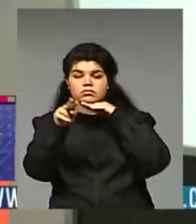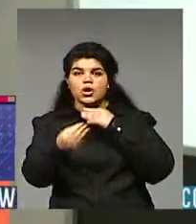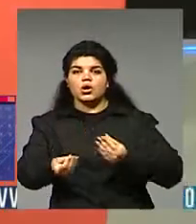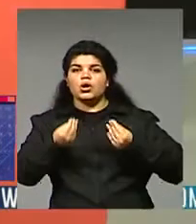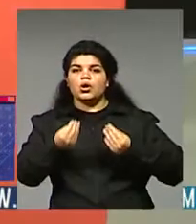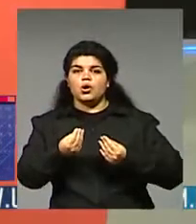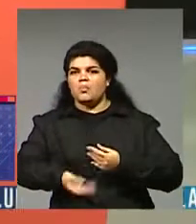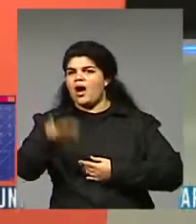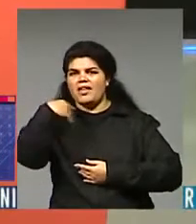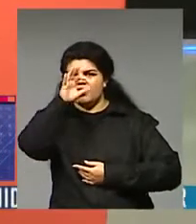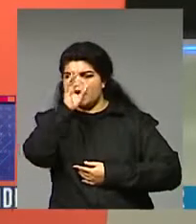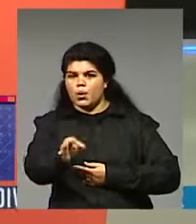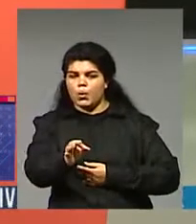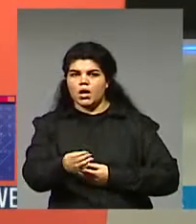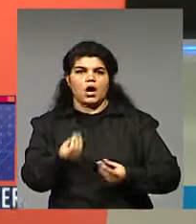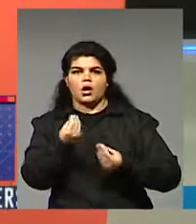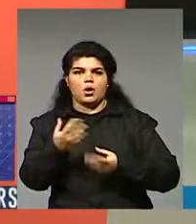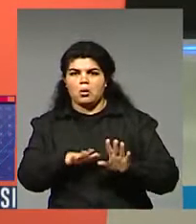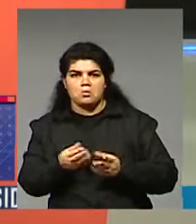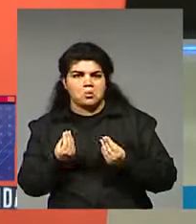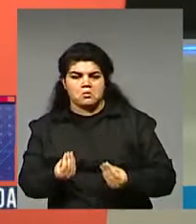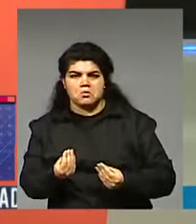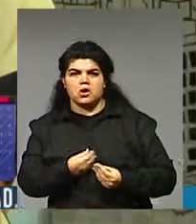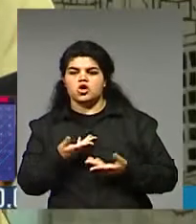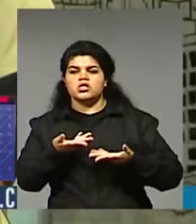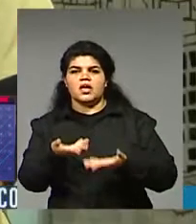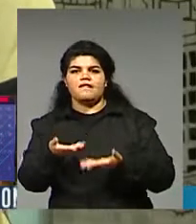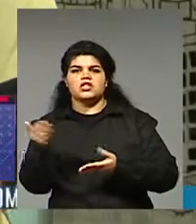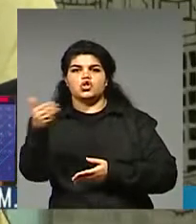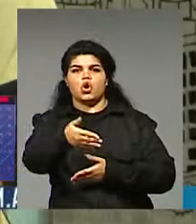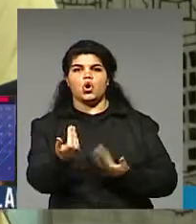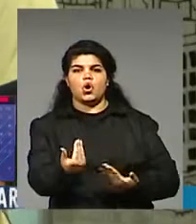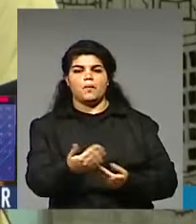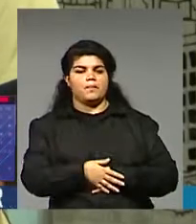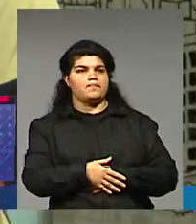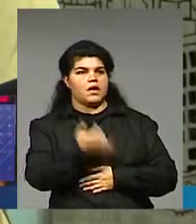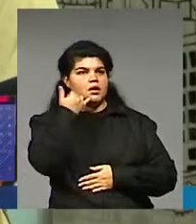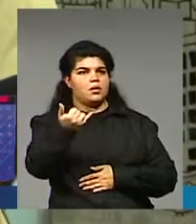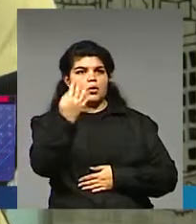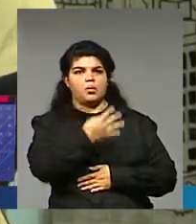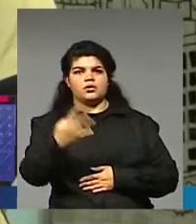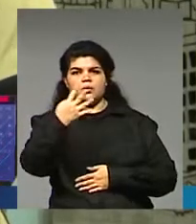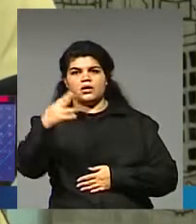que tal vez nunca fue. ¿Cómo tiene que hacer para llegar a este servicio? Bueno, puede llamar por teléfono al